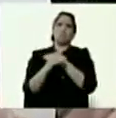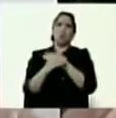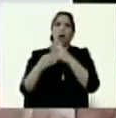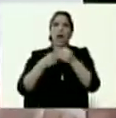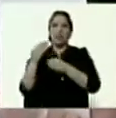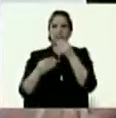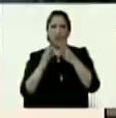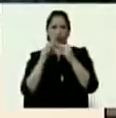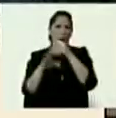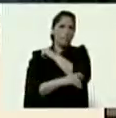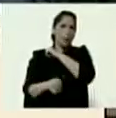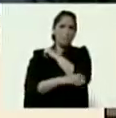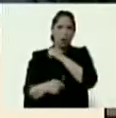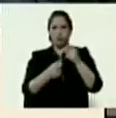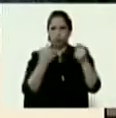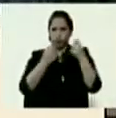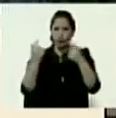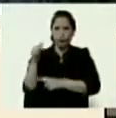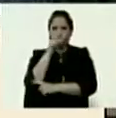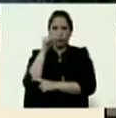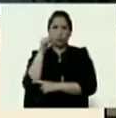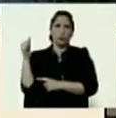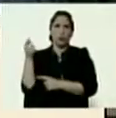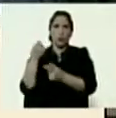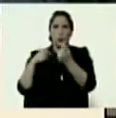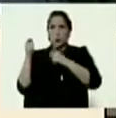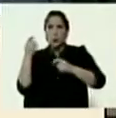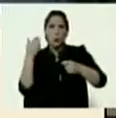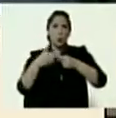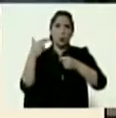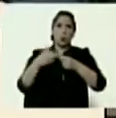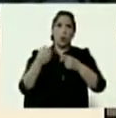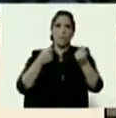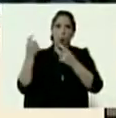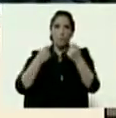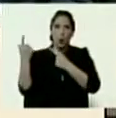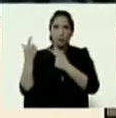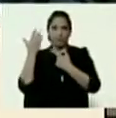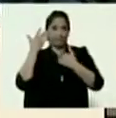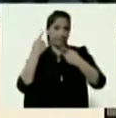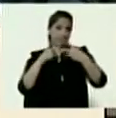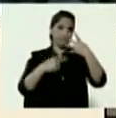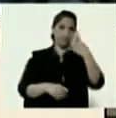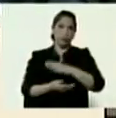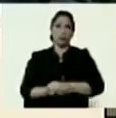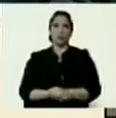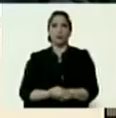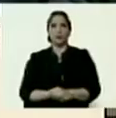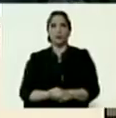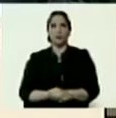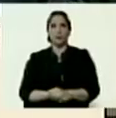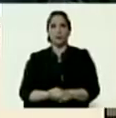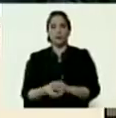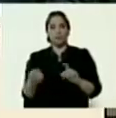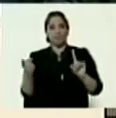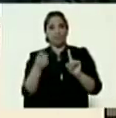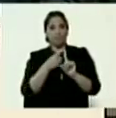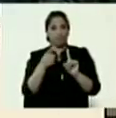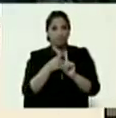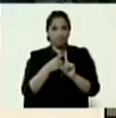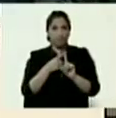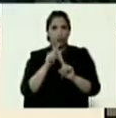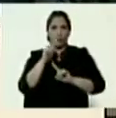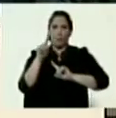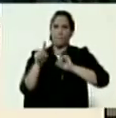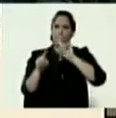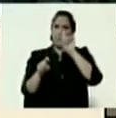su fechoría, narcotráfico, contrabando de combustible, etcétera, etcétera. Primera